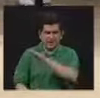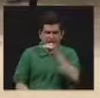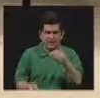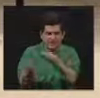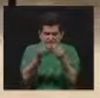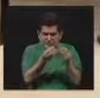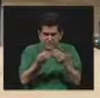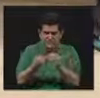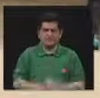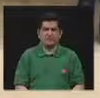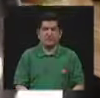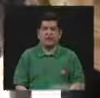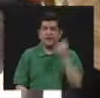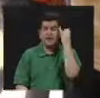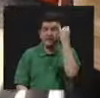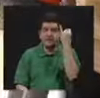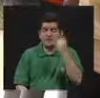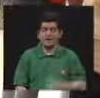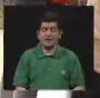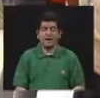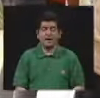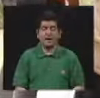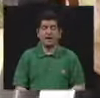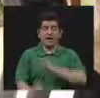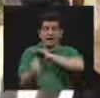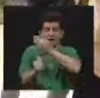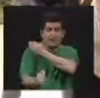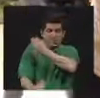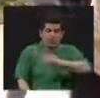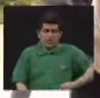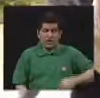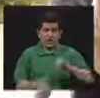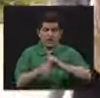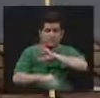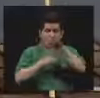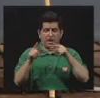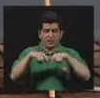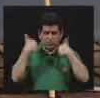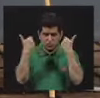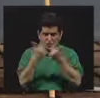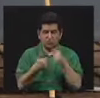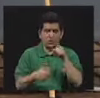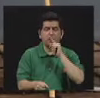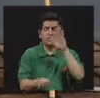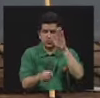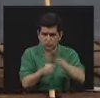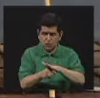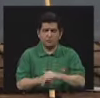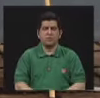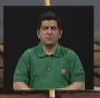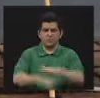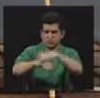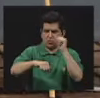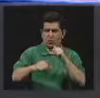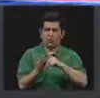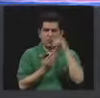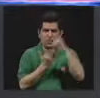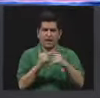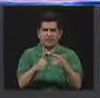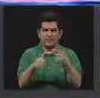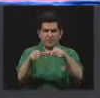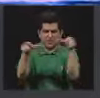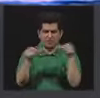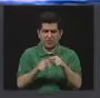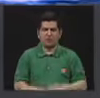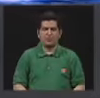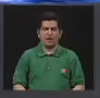La manifestación se debe a que tanto el Poder Ejecutivo como diputadas y diputados de todas las fracciones se comprometieron a convocar el proyecto en